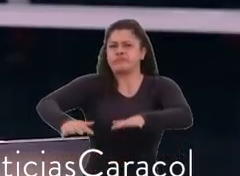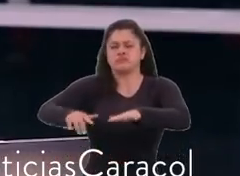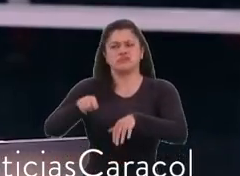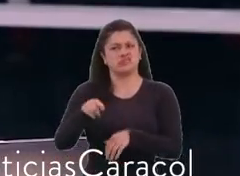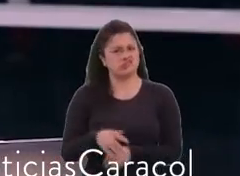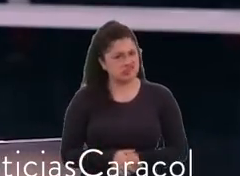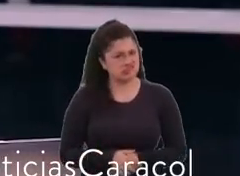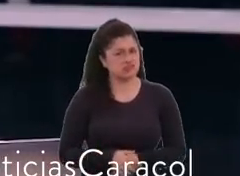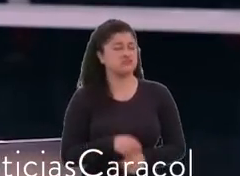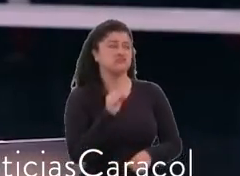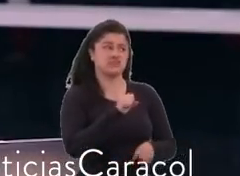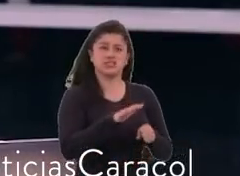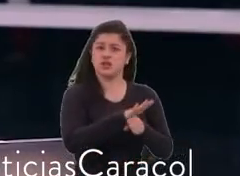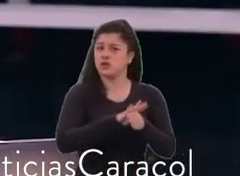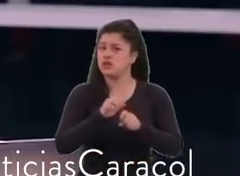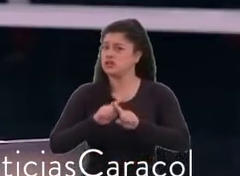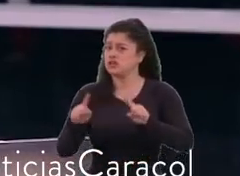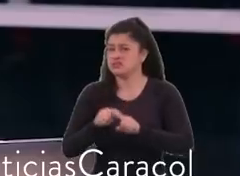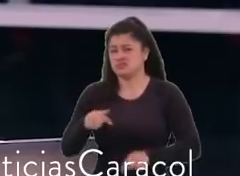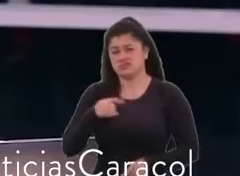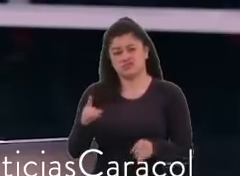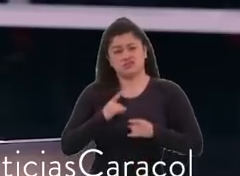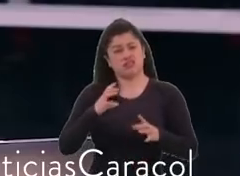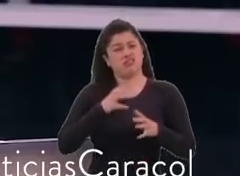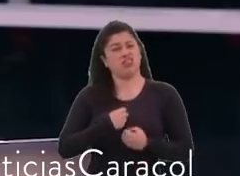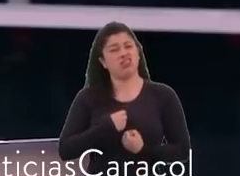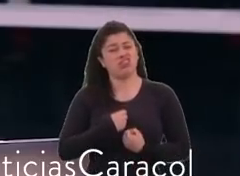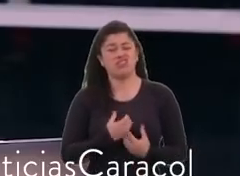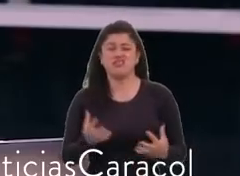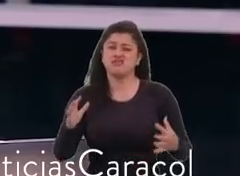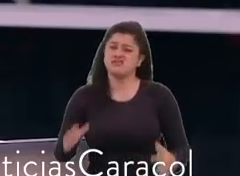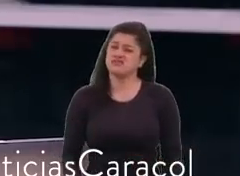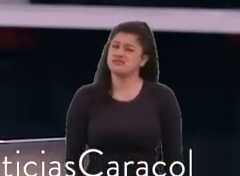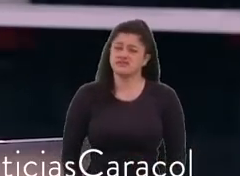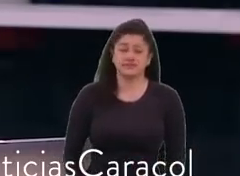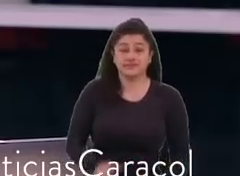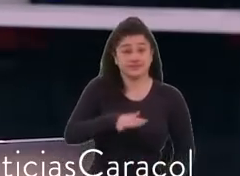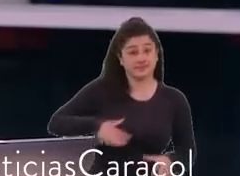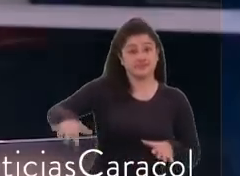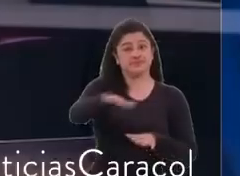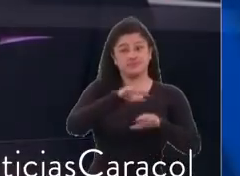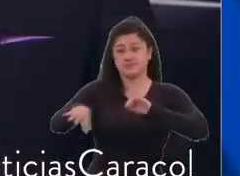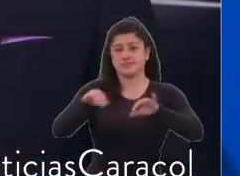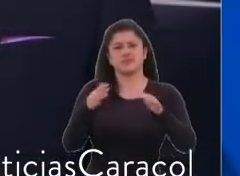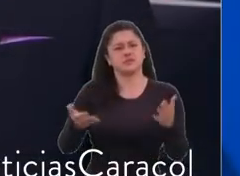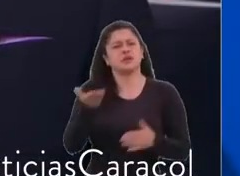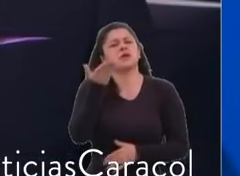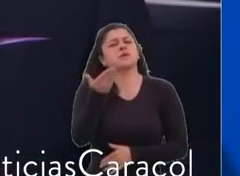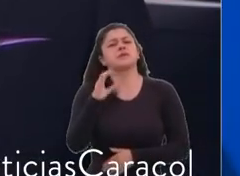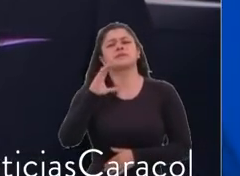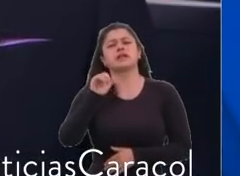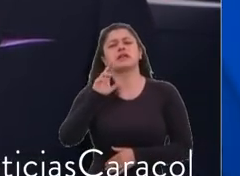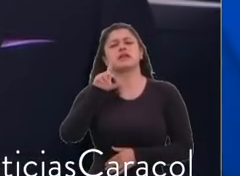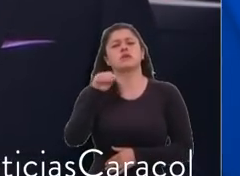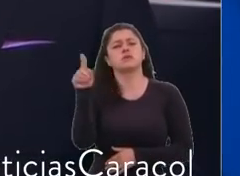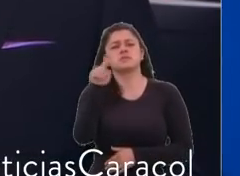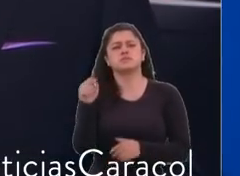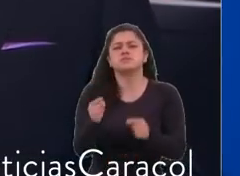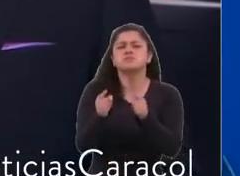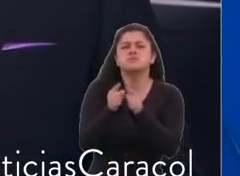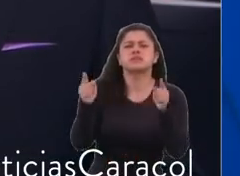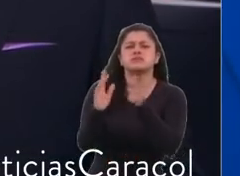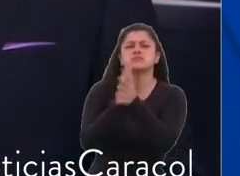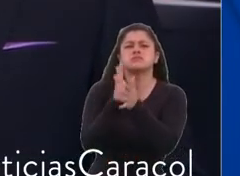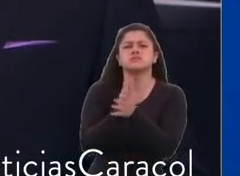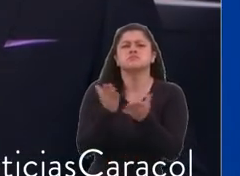llorar. El panorama es aterrador. ¿Cómo así que Capurganá está invadido, Carlos, pero de